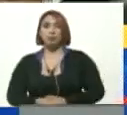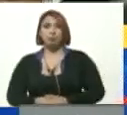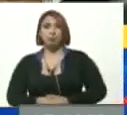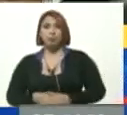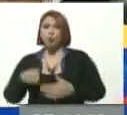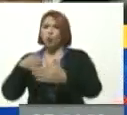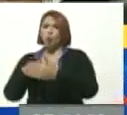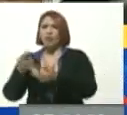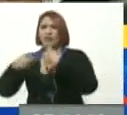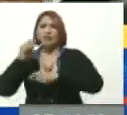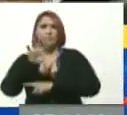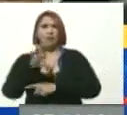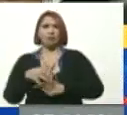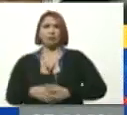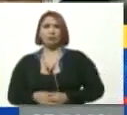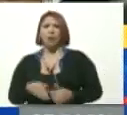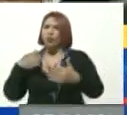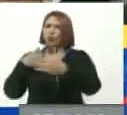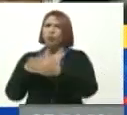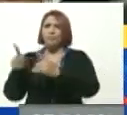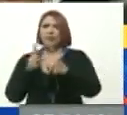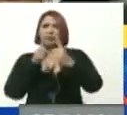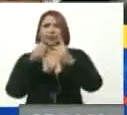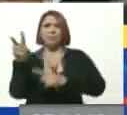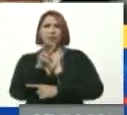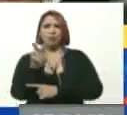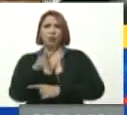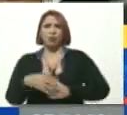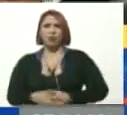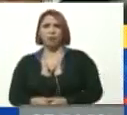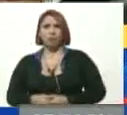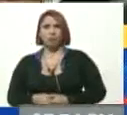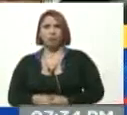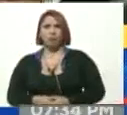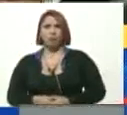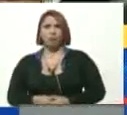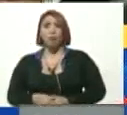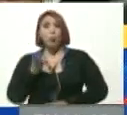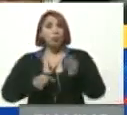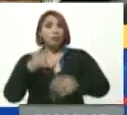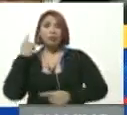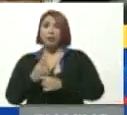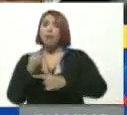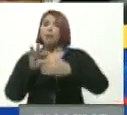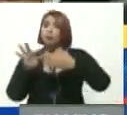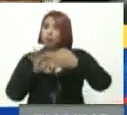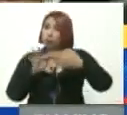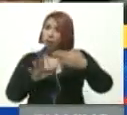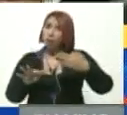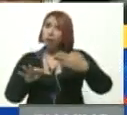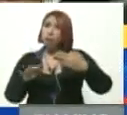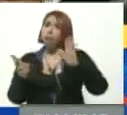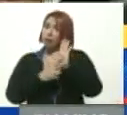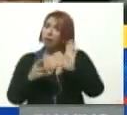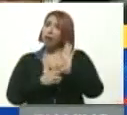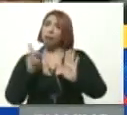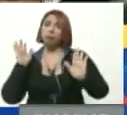los vendepatrias, contra los que persiguen a Venezuela. Que la justicia funcione